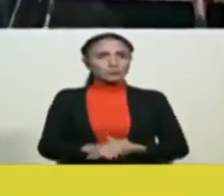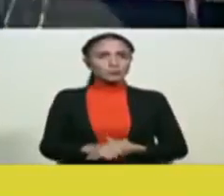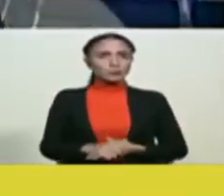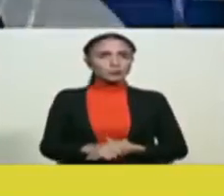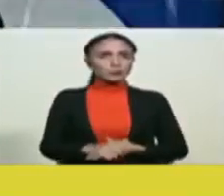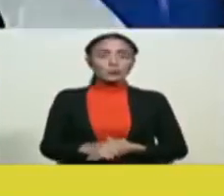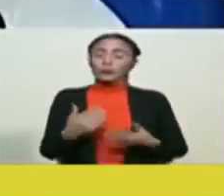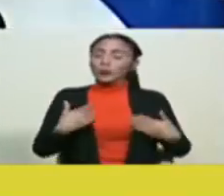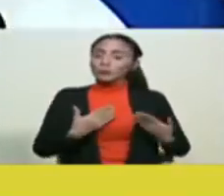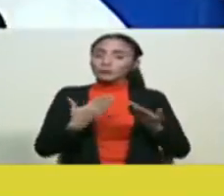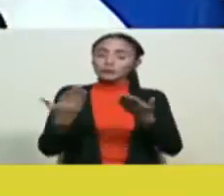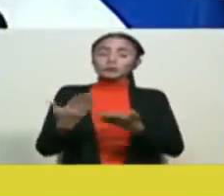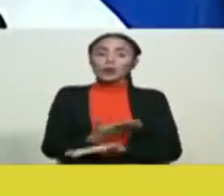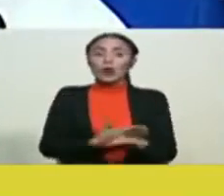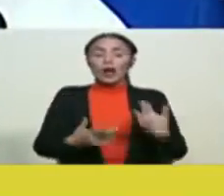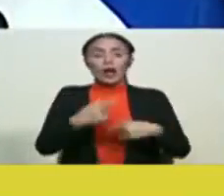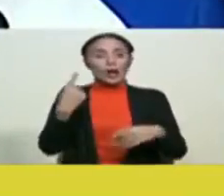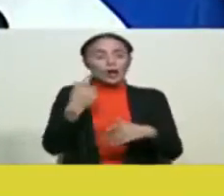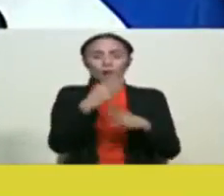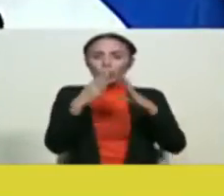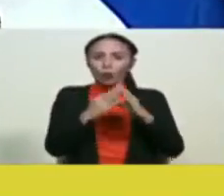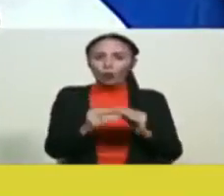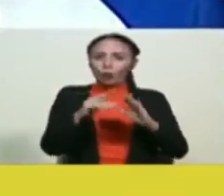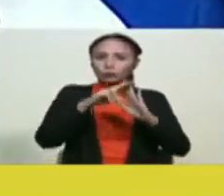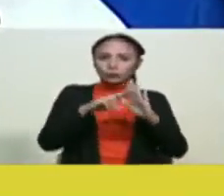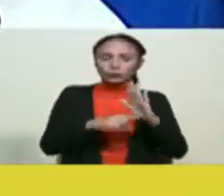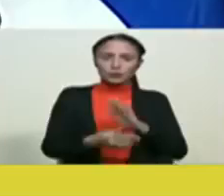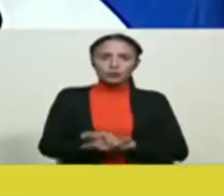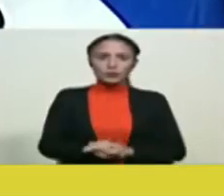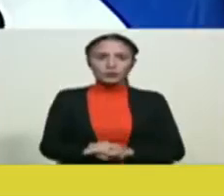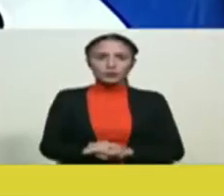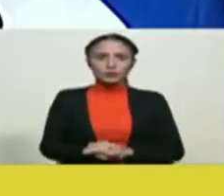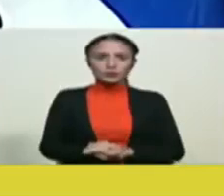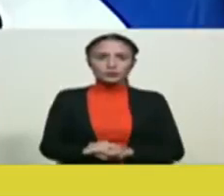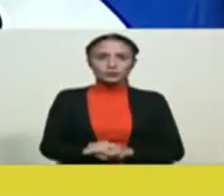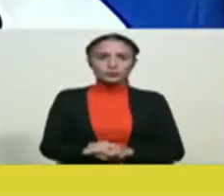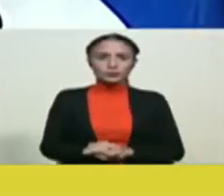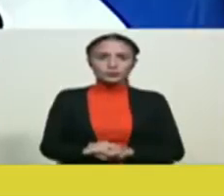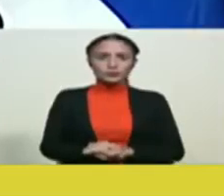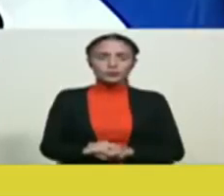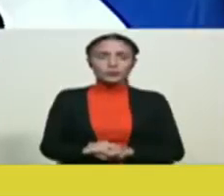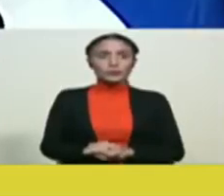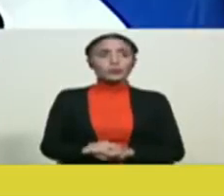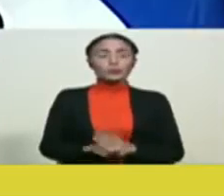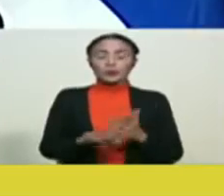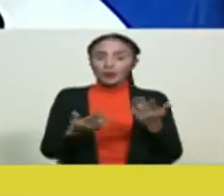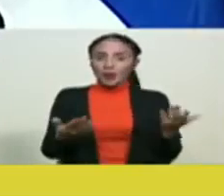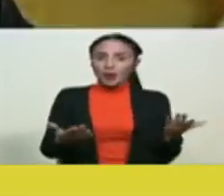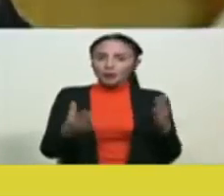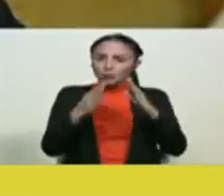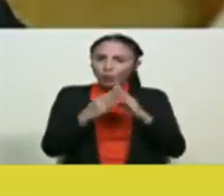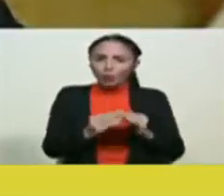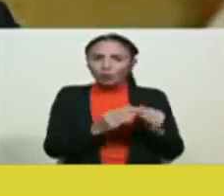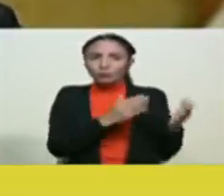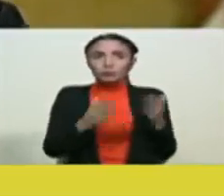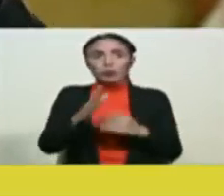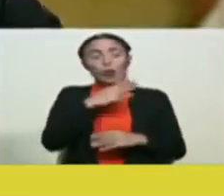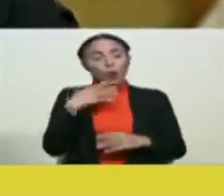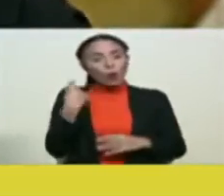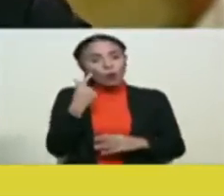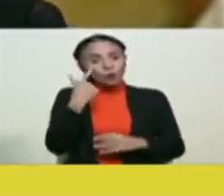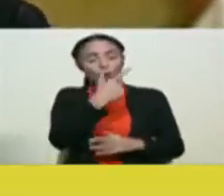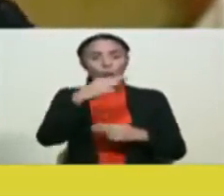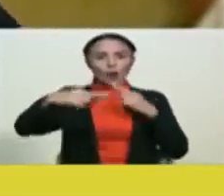hemos entregado a la orden libertadores de américa ahora luce y brilla en el pecho de este joven